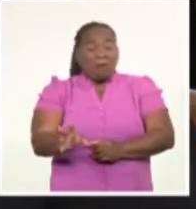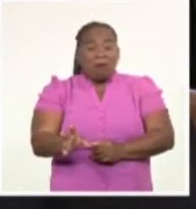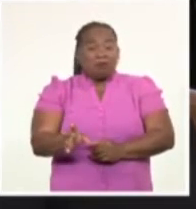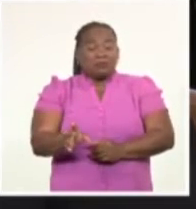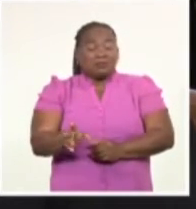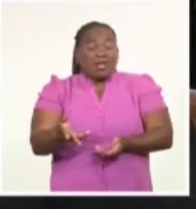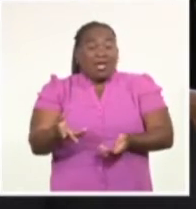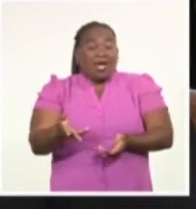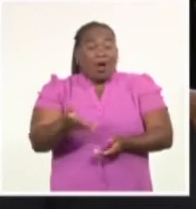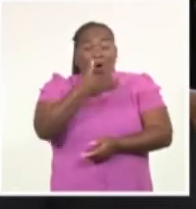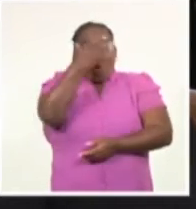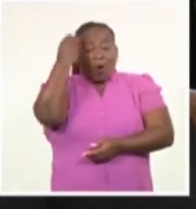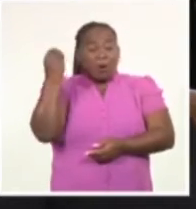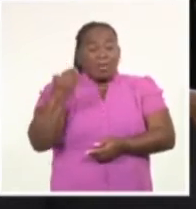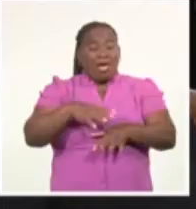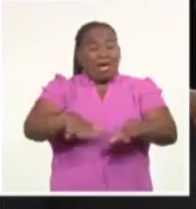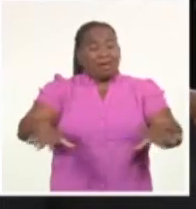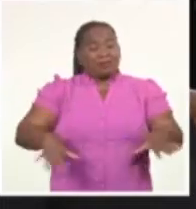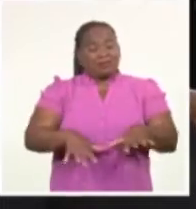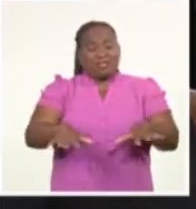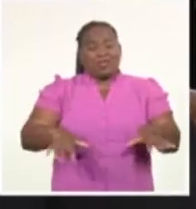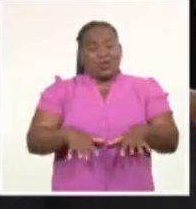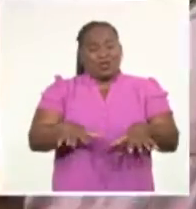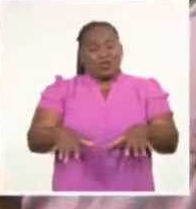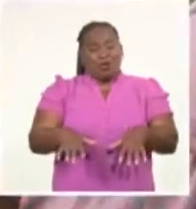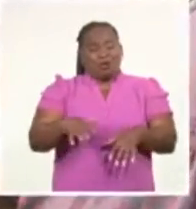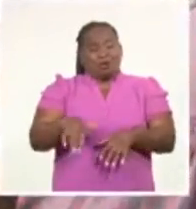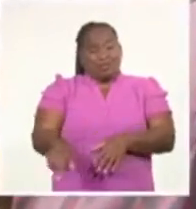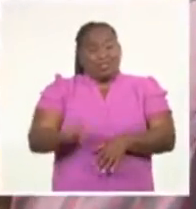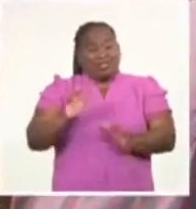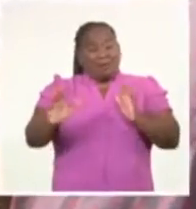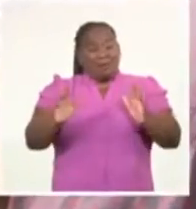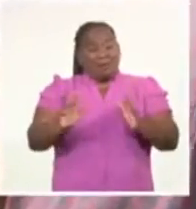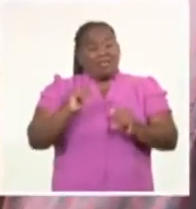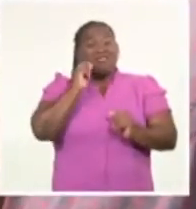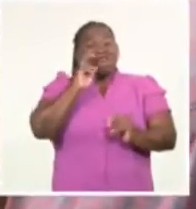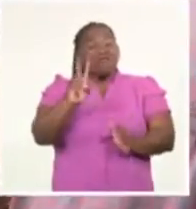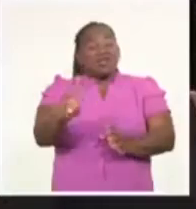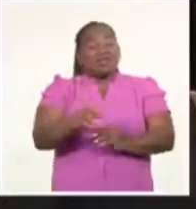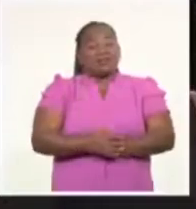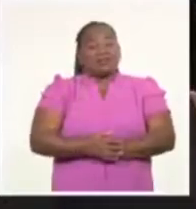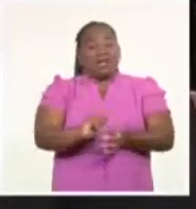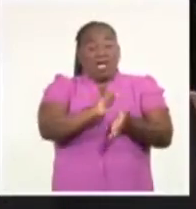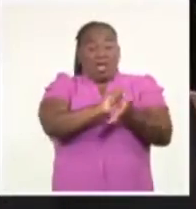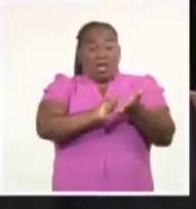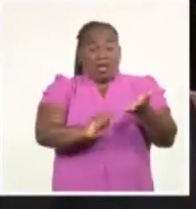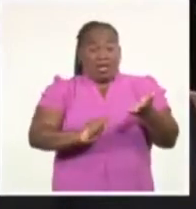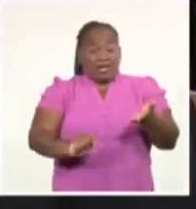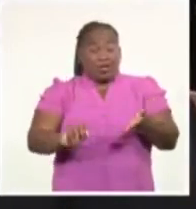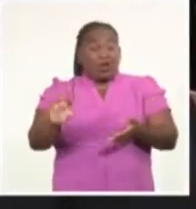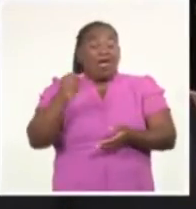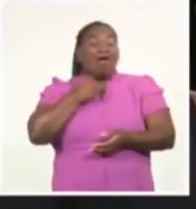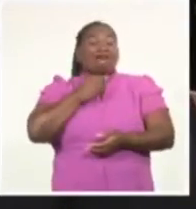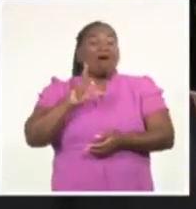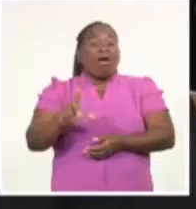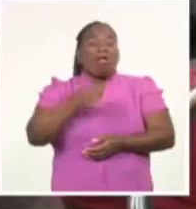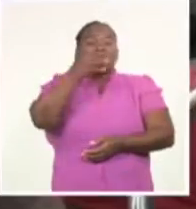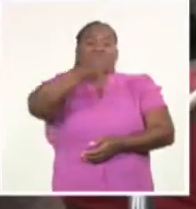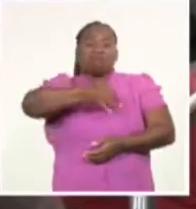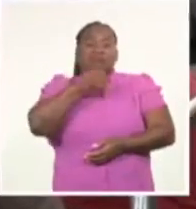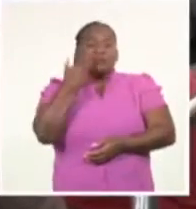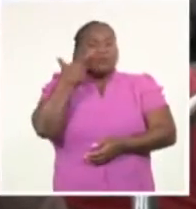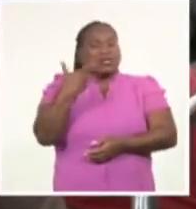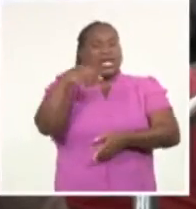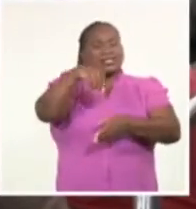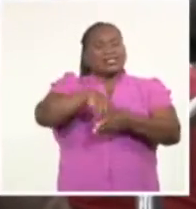contingencias históricas en medio de las cuales transcurre nuestra existencia. El escritor Rafael Rodríguez calificó el texto como un monumento de la cultura